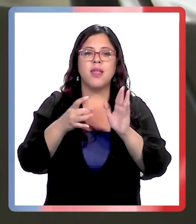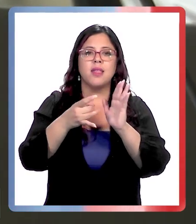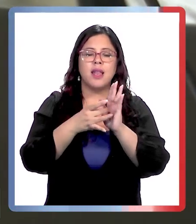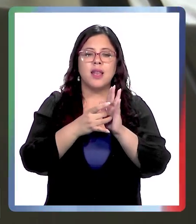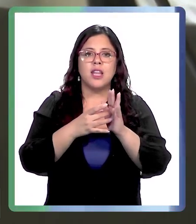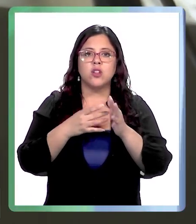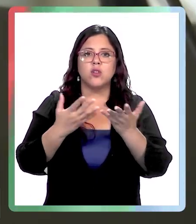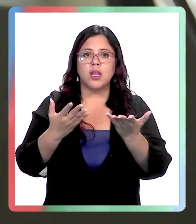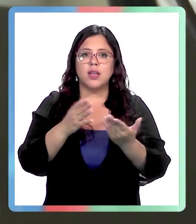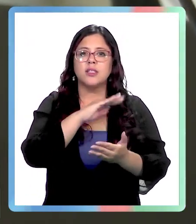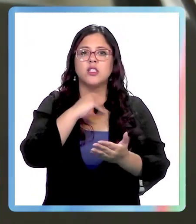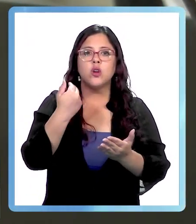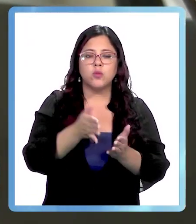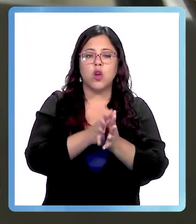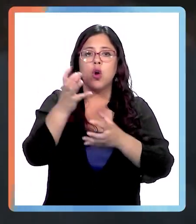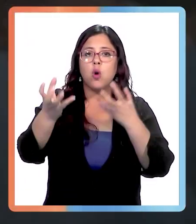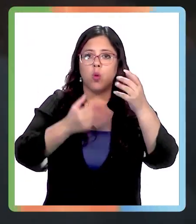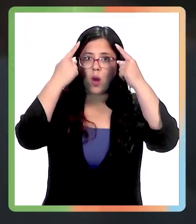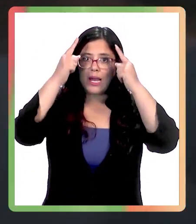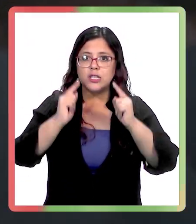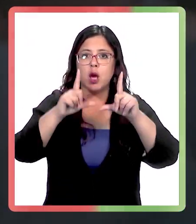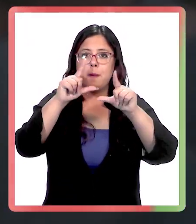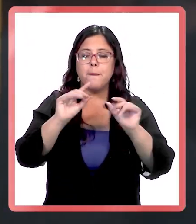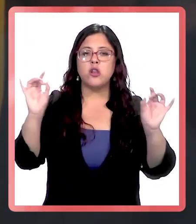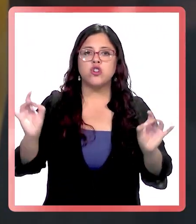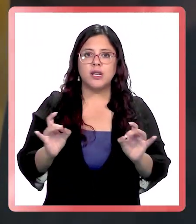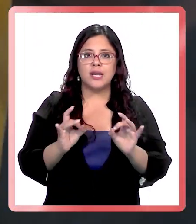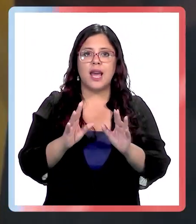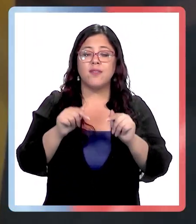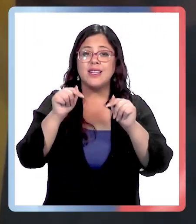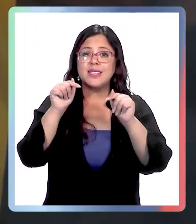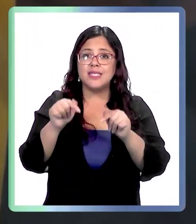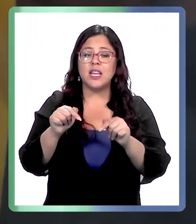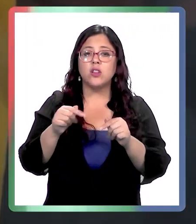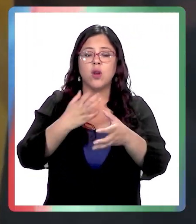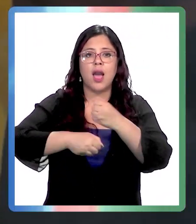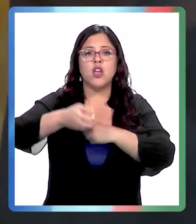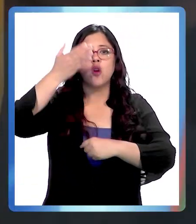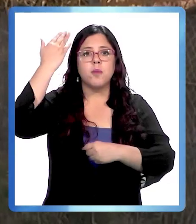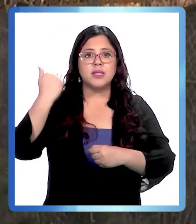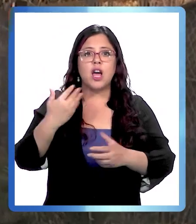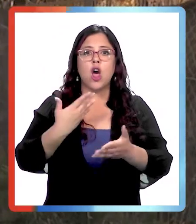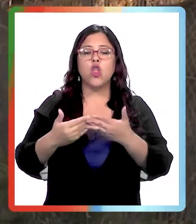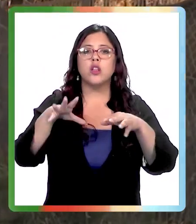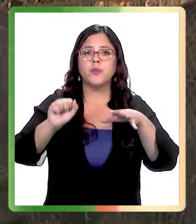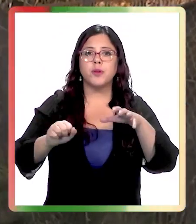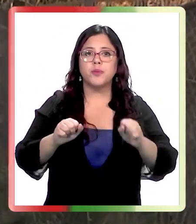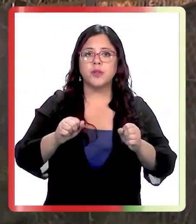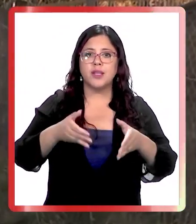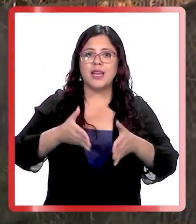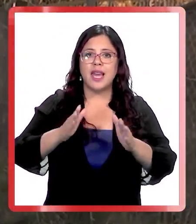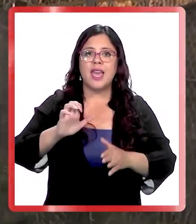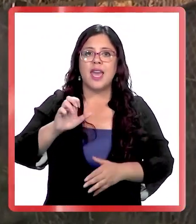homicidio calificado, incendio, lesiones menos graves. Esto sucedió el año pasado en una toma en calle Enrique Abello. Delito de